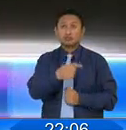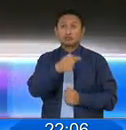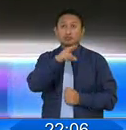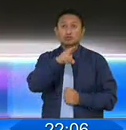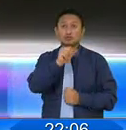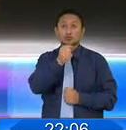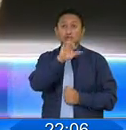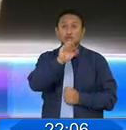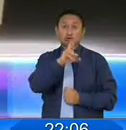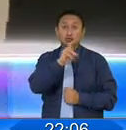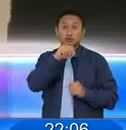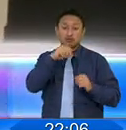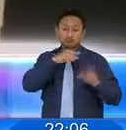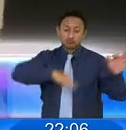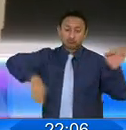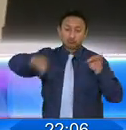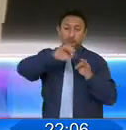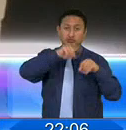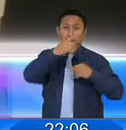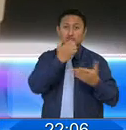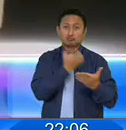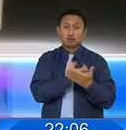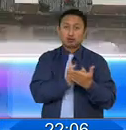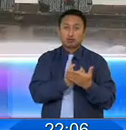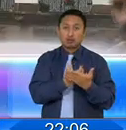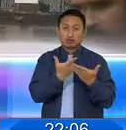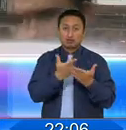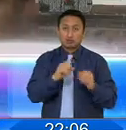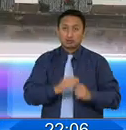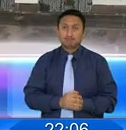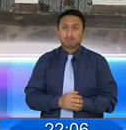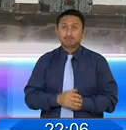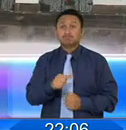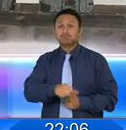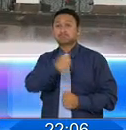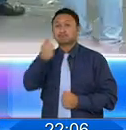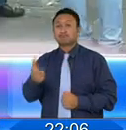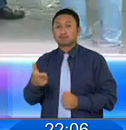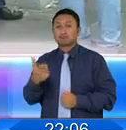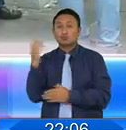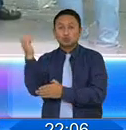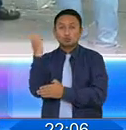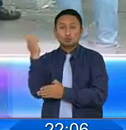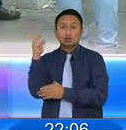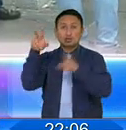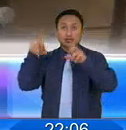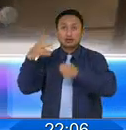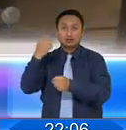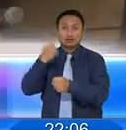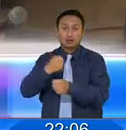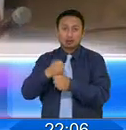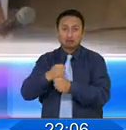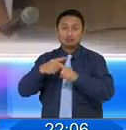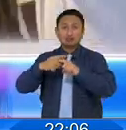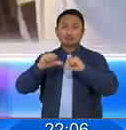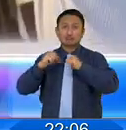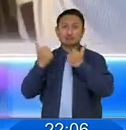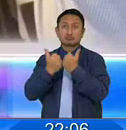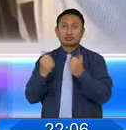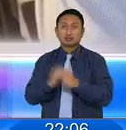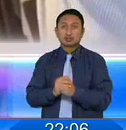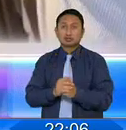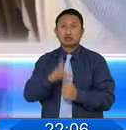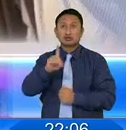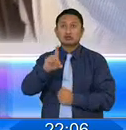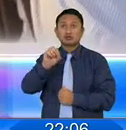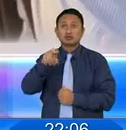aseguró una transición hacia una economía verde. En cuanto a una gestión emergente en materia de empleo, el exasambleísta Patricio